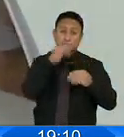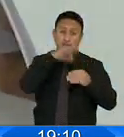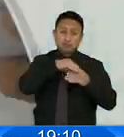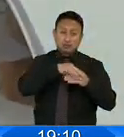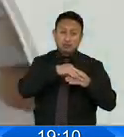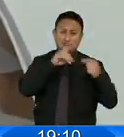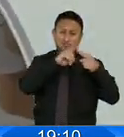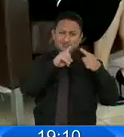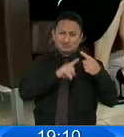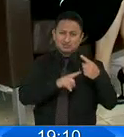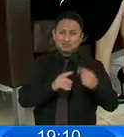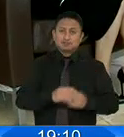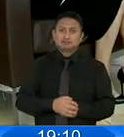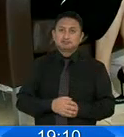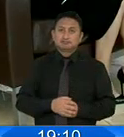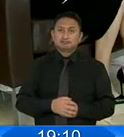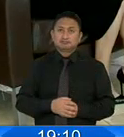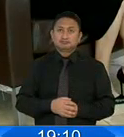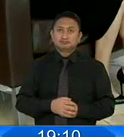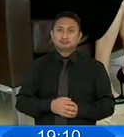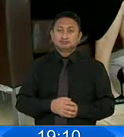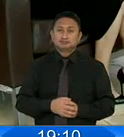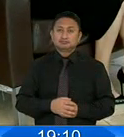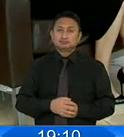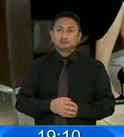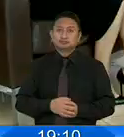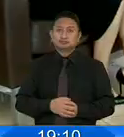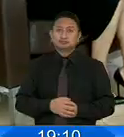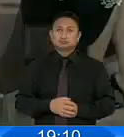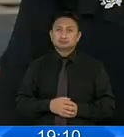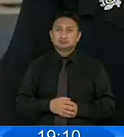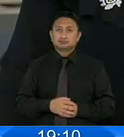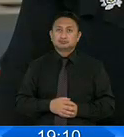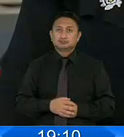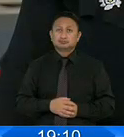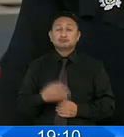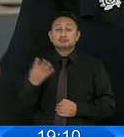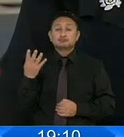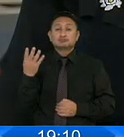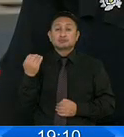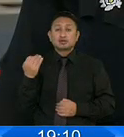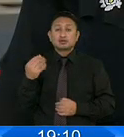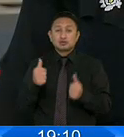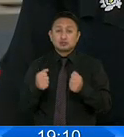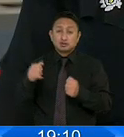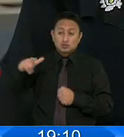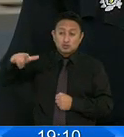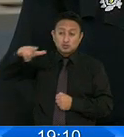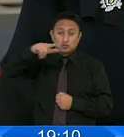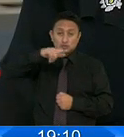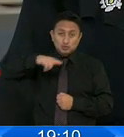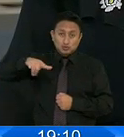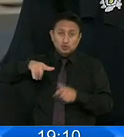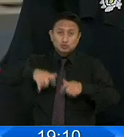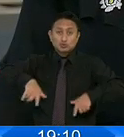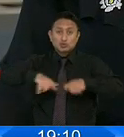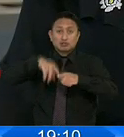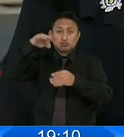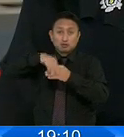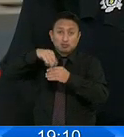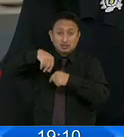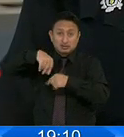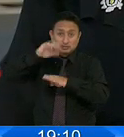otros. Informó Mauricio Sánchez. 14 drones sobrevolarán los recintos electorales del